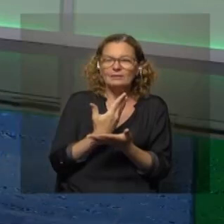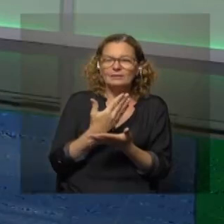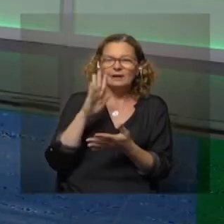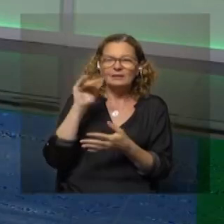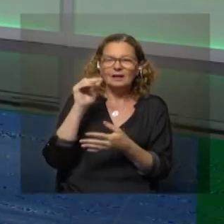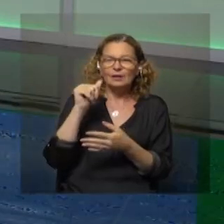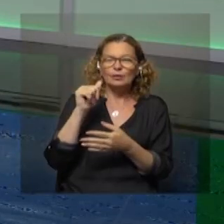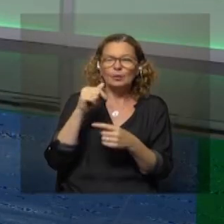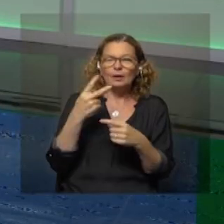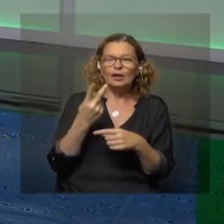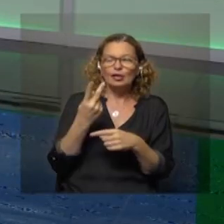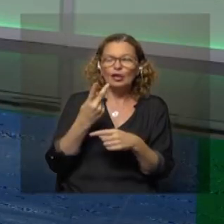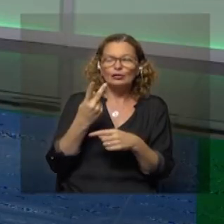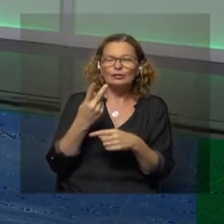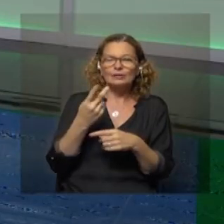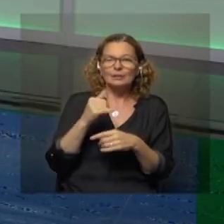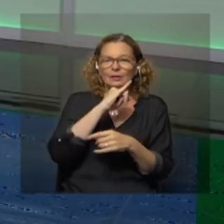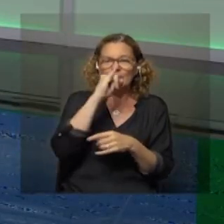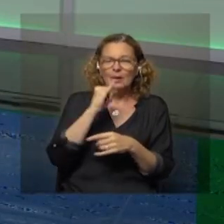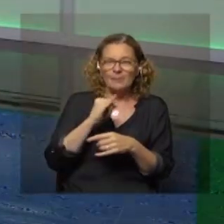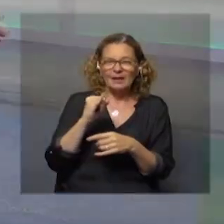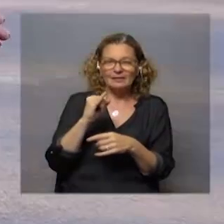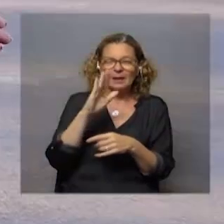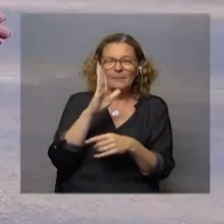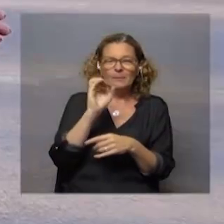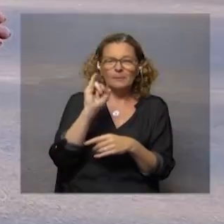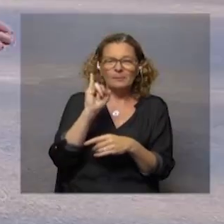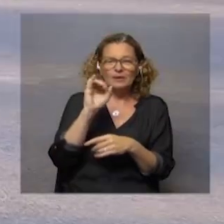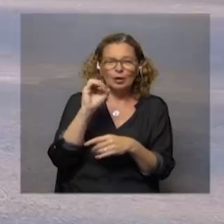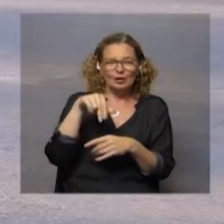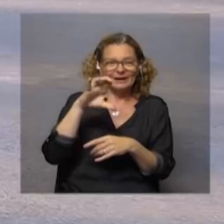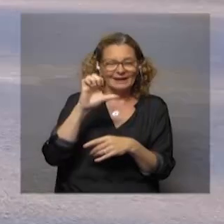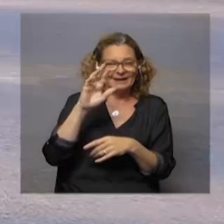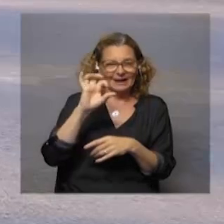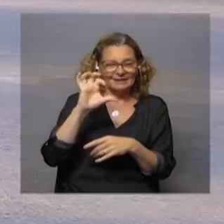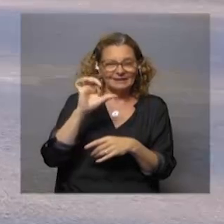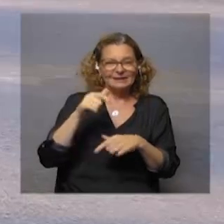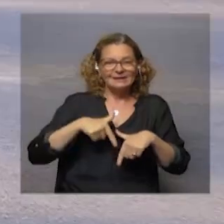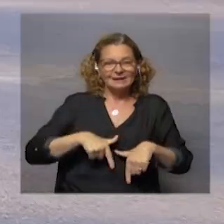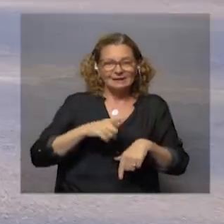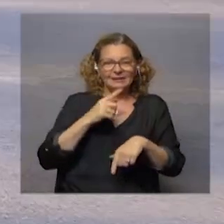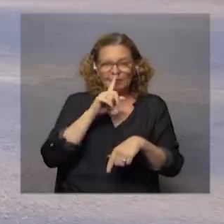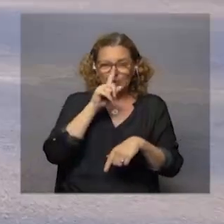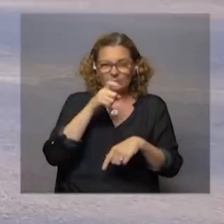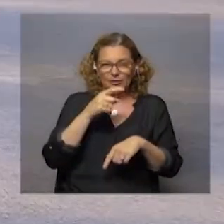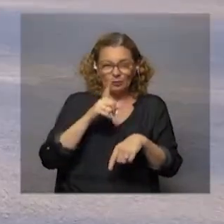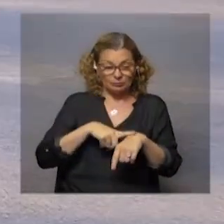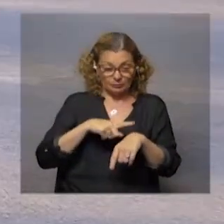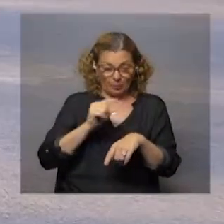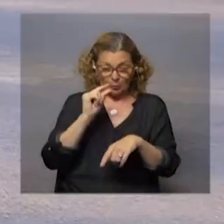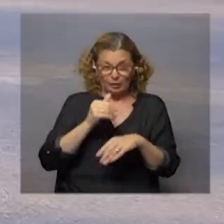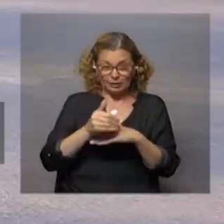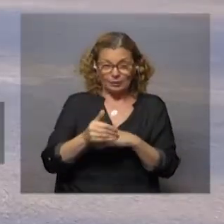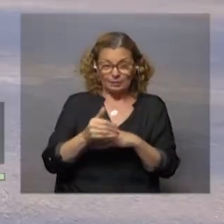el saludo para Wilmar También estamos en la plaza Las pioneras aquí en un ratito nada más la intendencia de Montevideo va a estar presentando